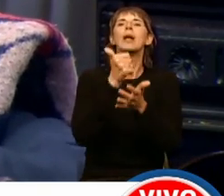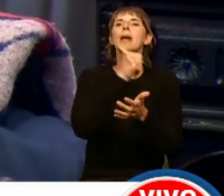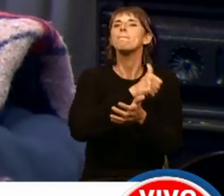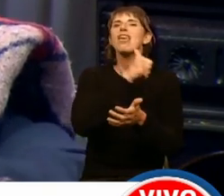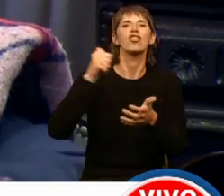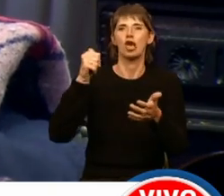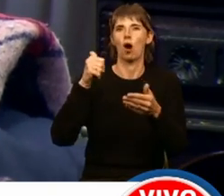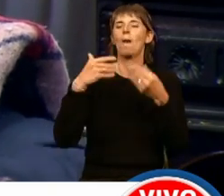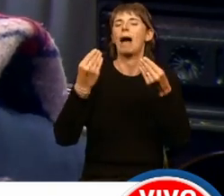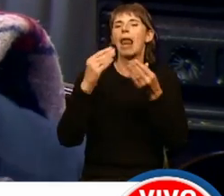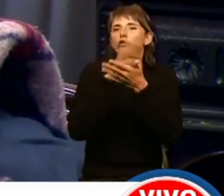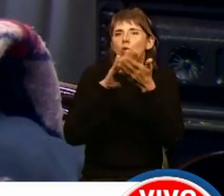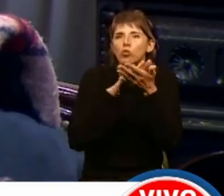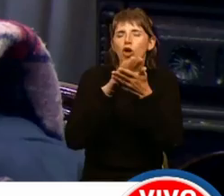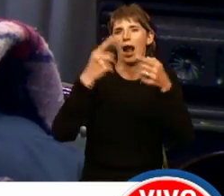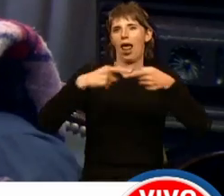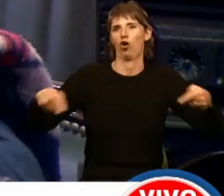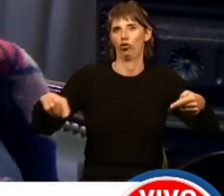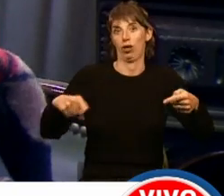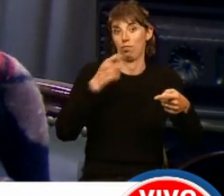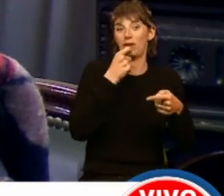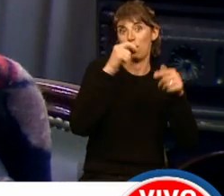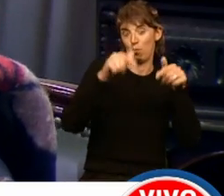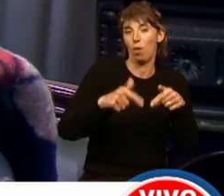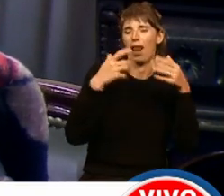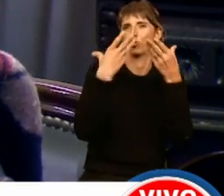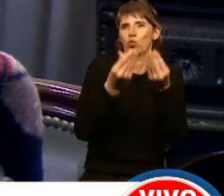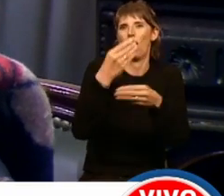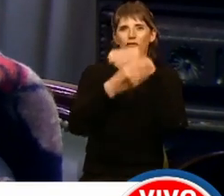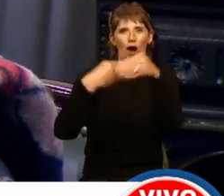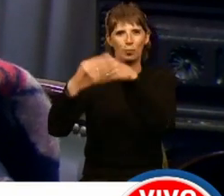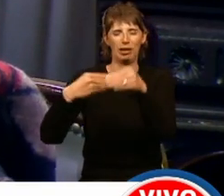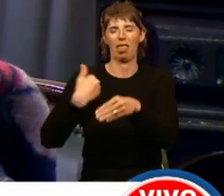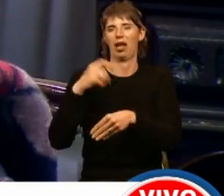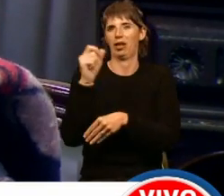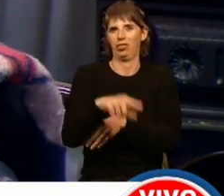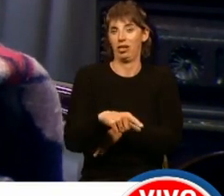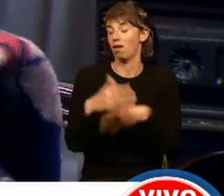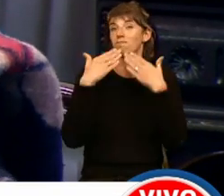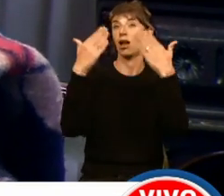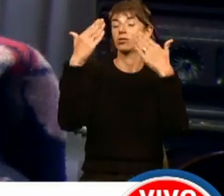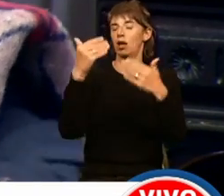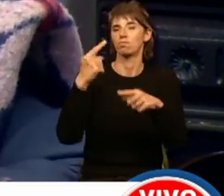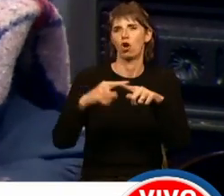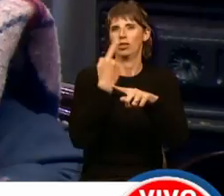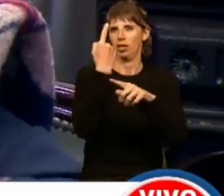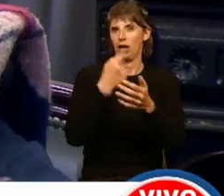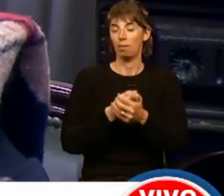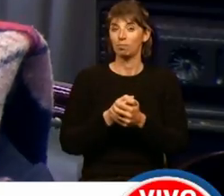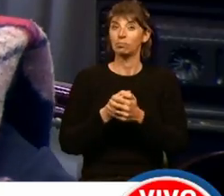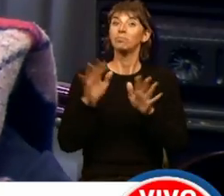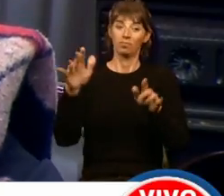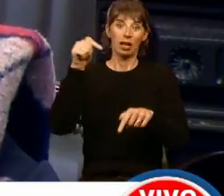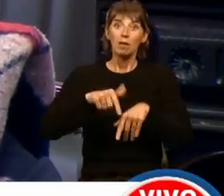poder modificar las cosas que afectan las familias de nuestro país es el único medio posible y créanme que esta